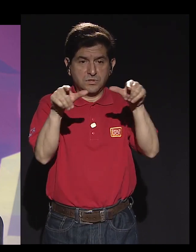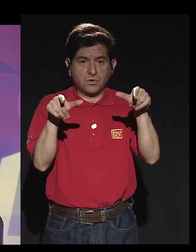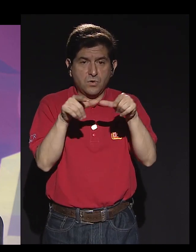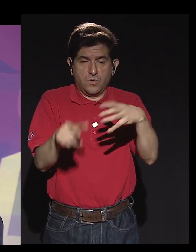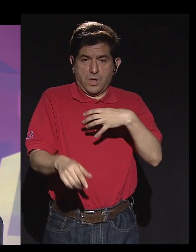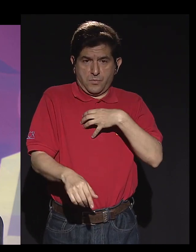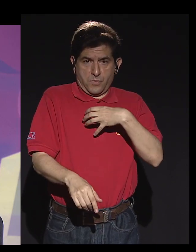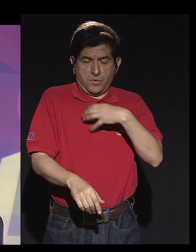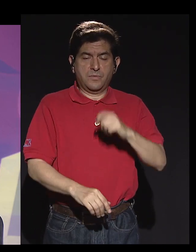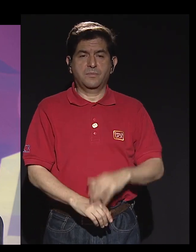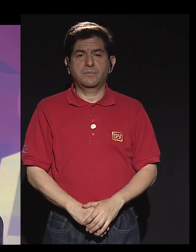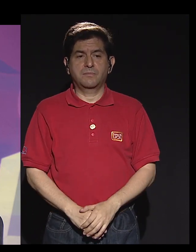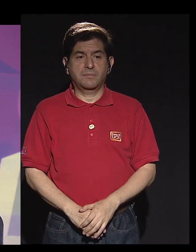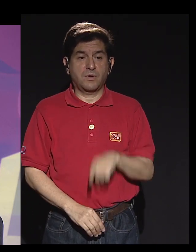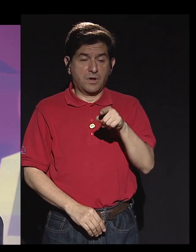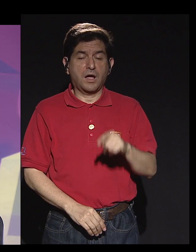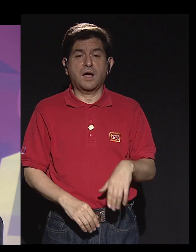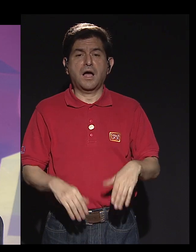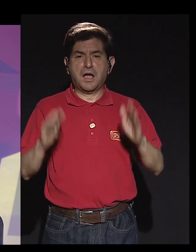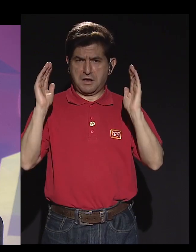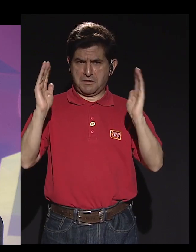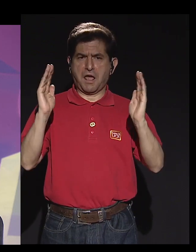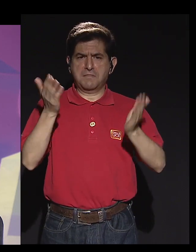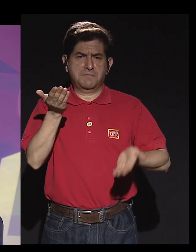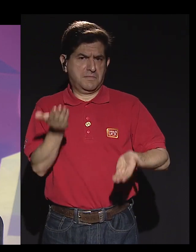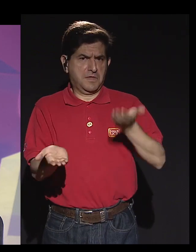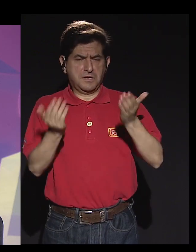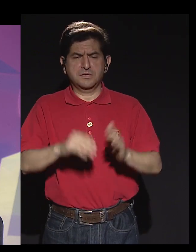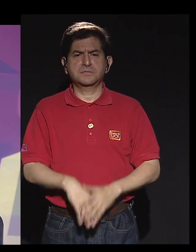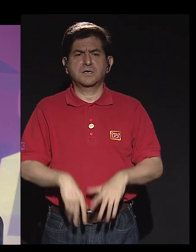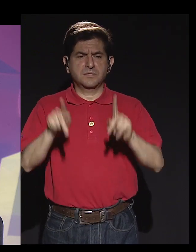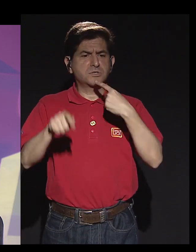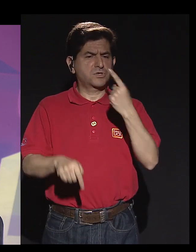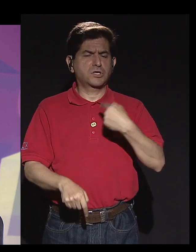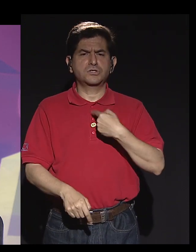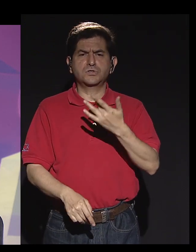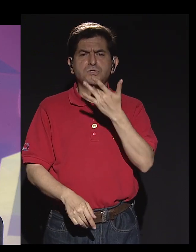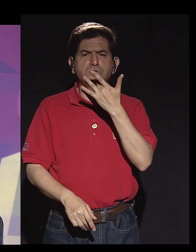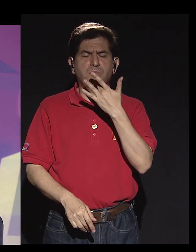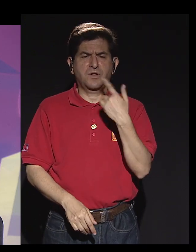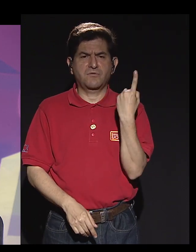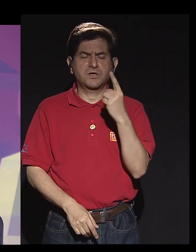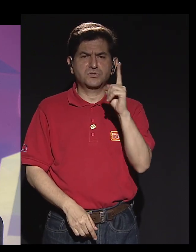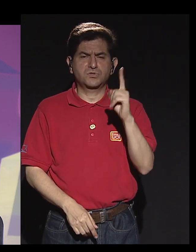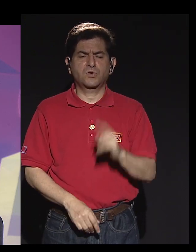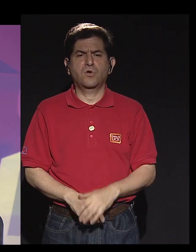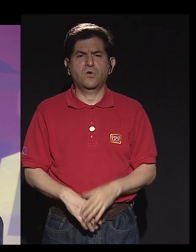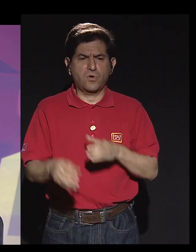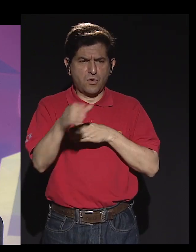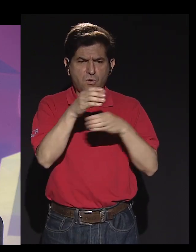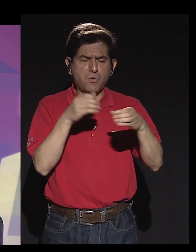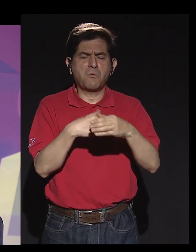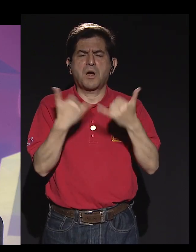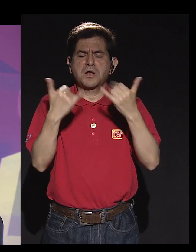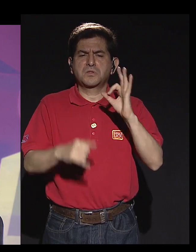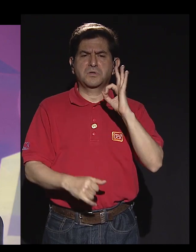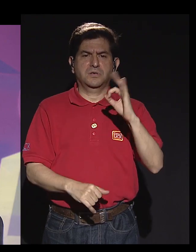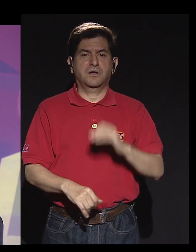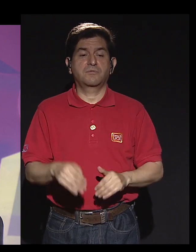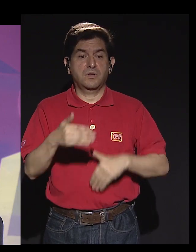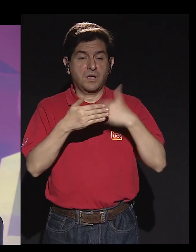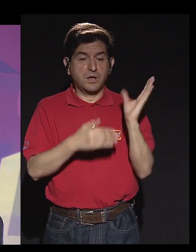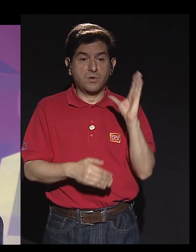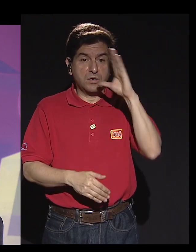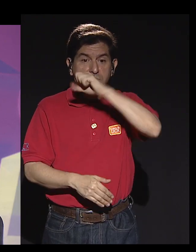de las propiedades, que quizás es una propiedad grande, la persona dice yo prefiero que me hagan solamente una pieza y con eso estoy